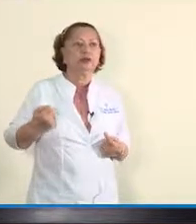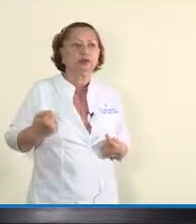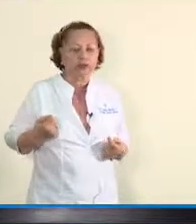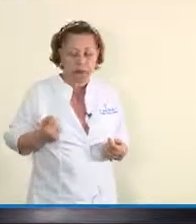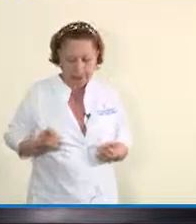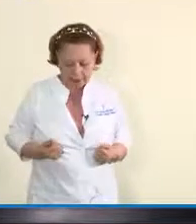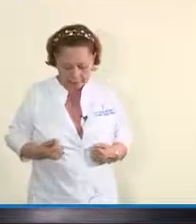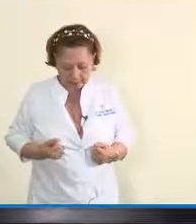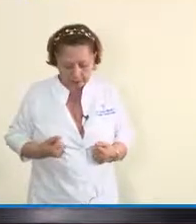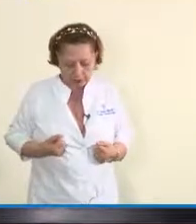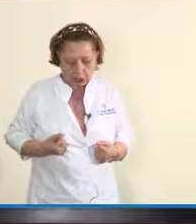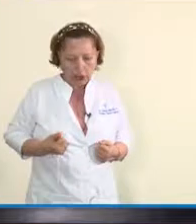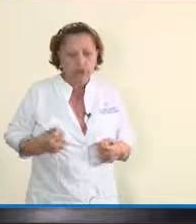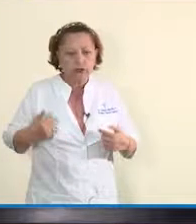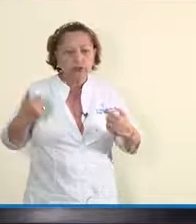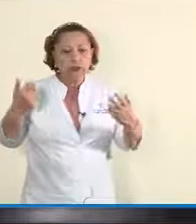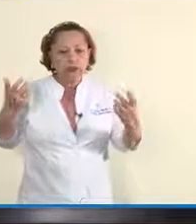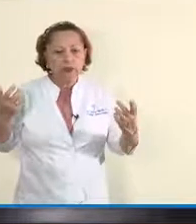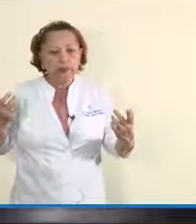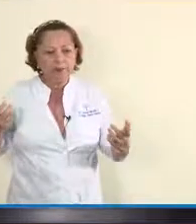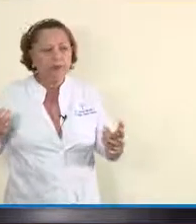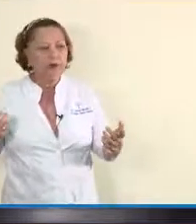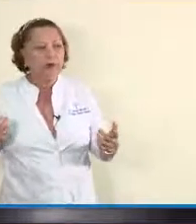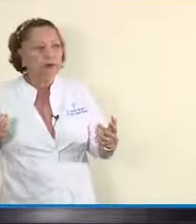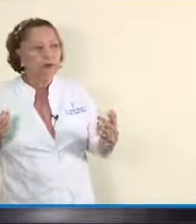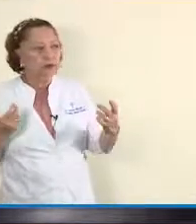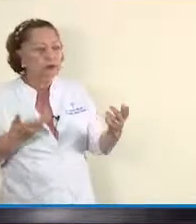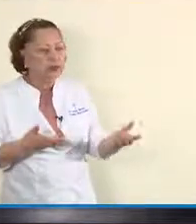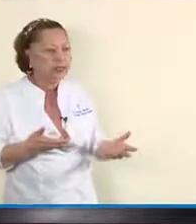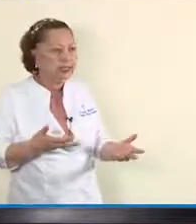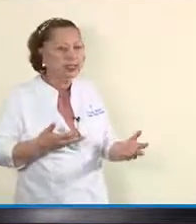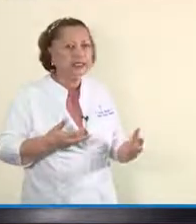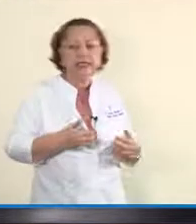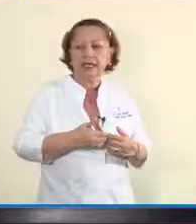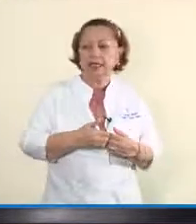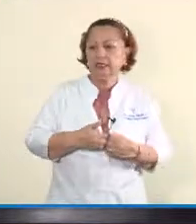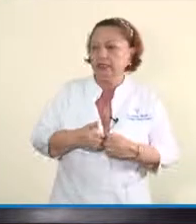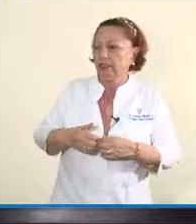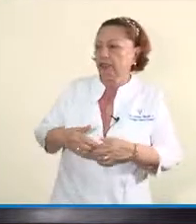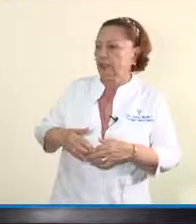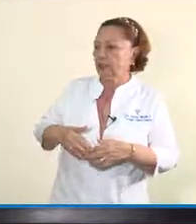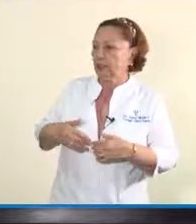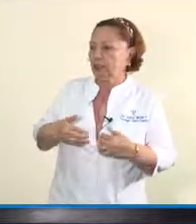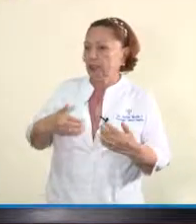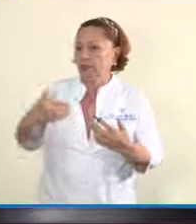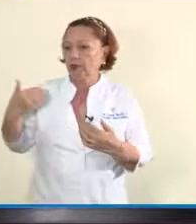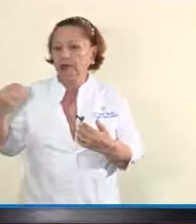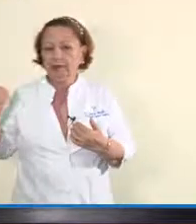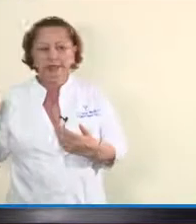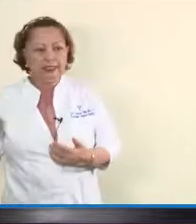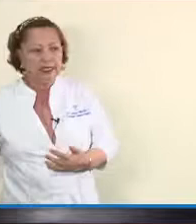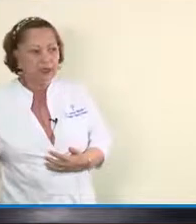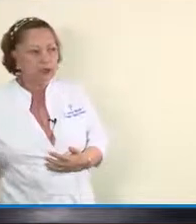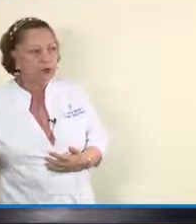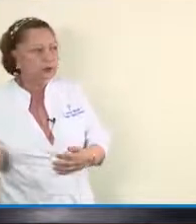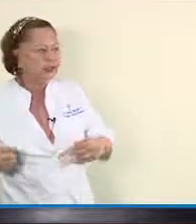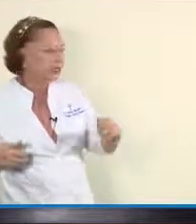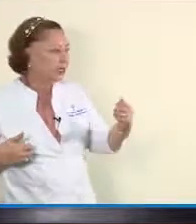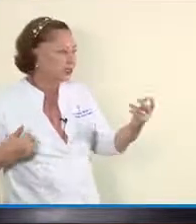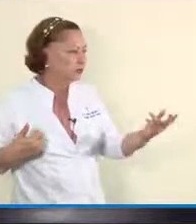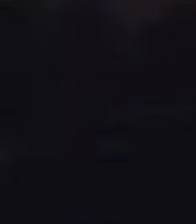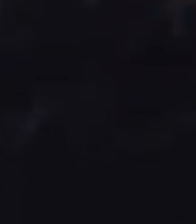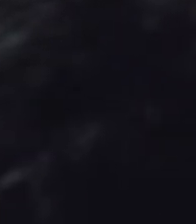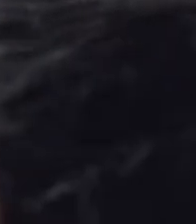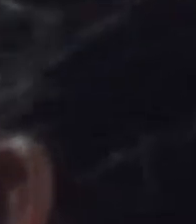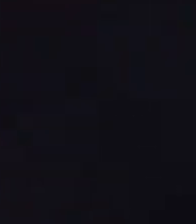equilibrio emocional. Nosotros vemos en una emergencia, probablemente en algún